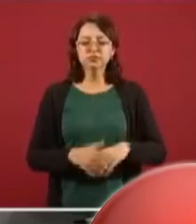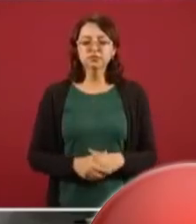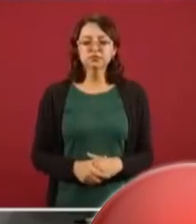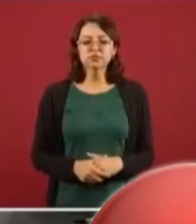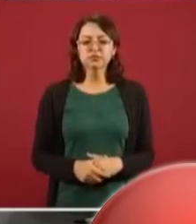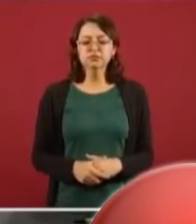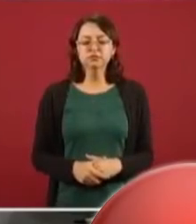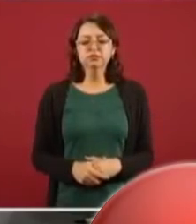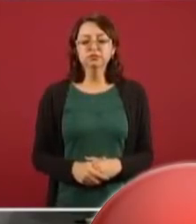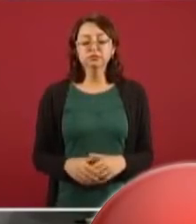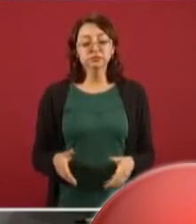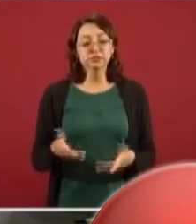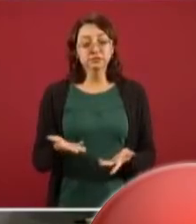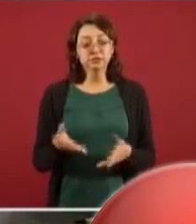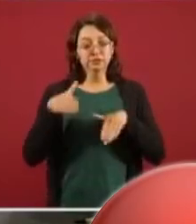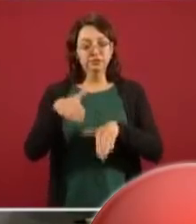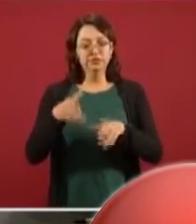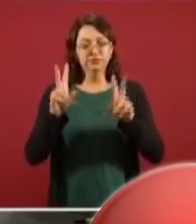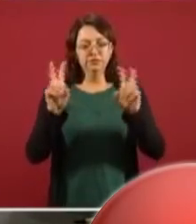por el tema.